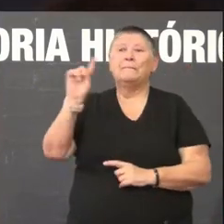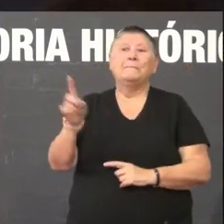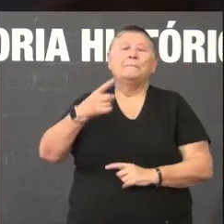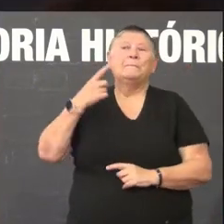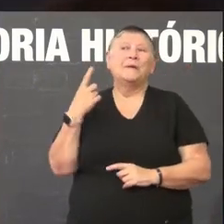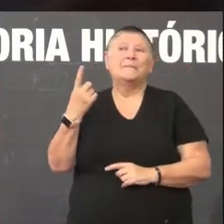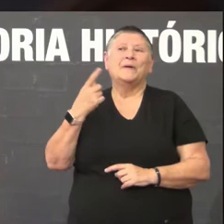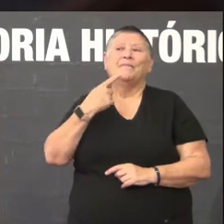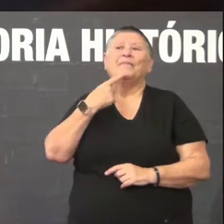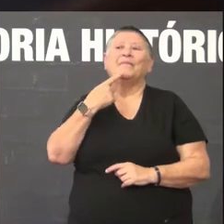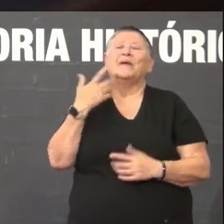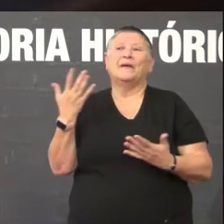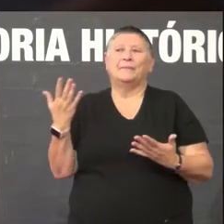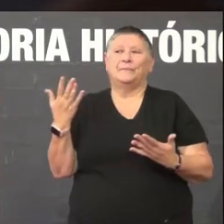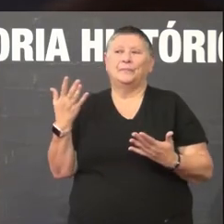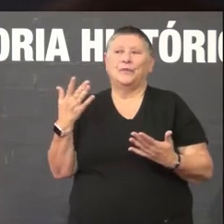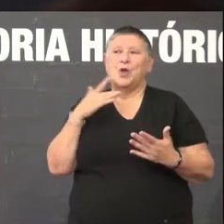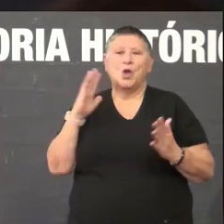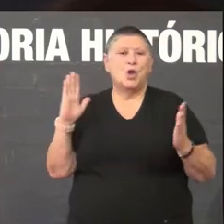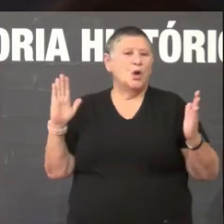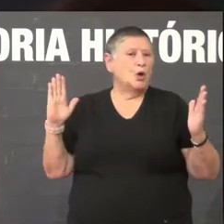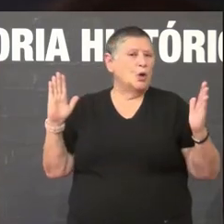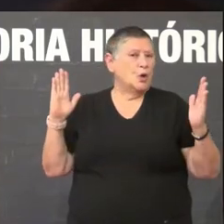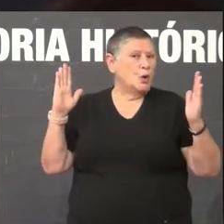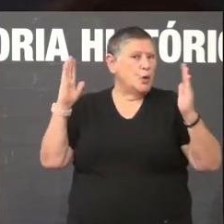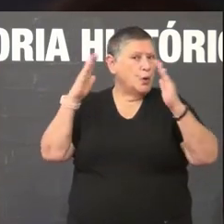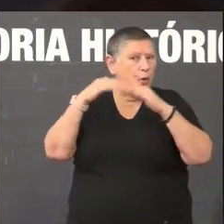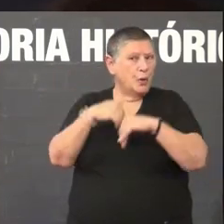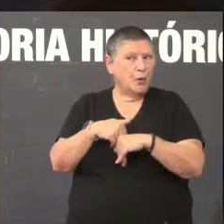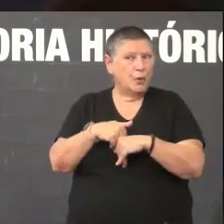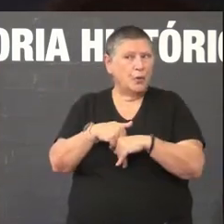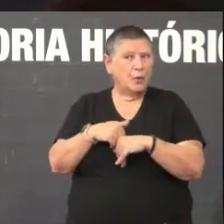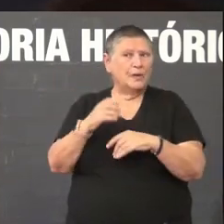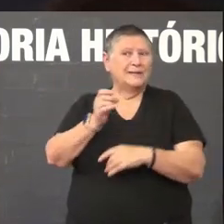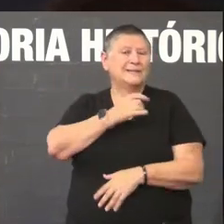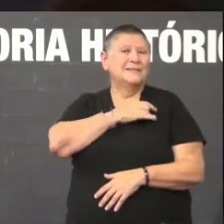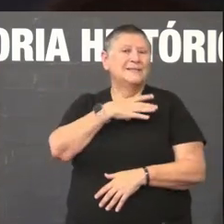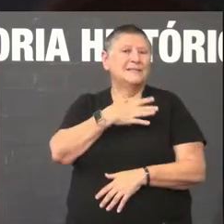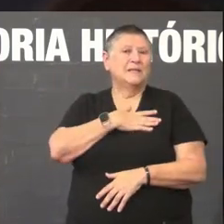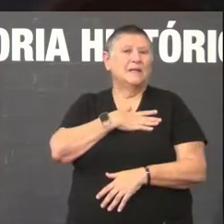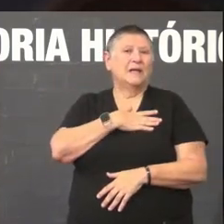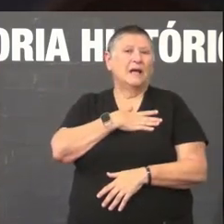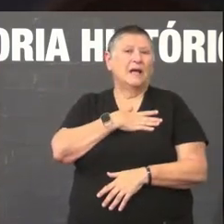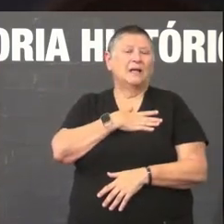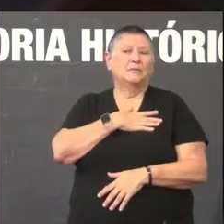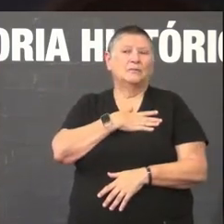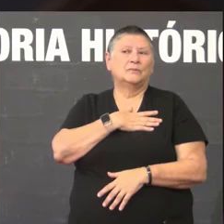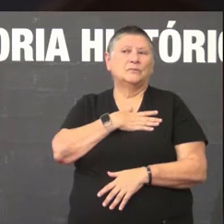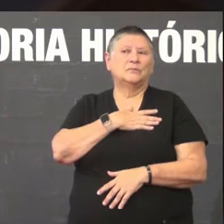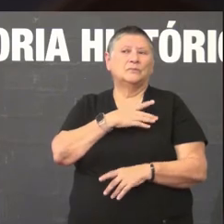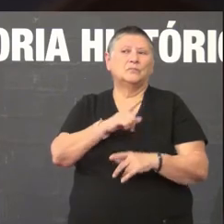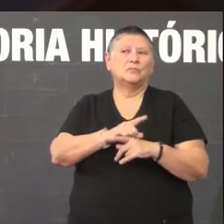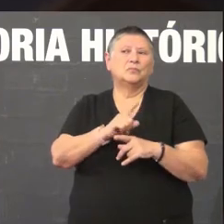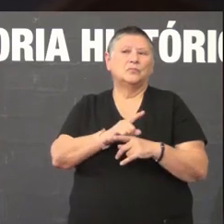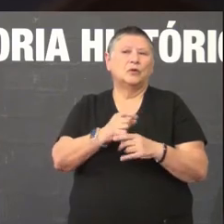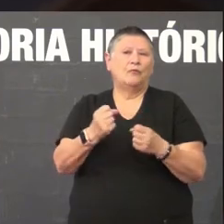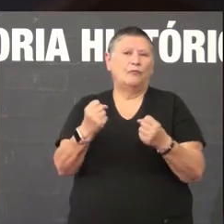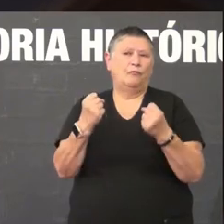existen aquelas, ou prácticamente non existen aqueles sindicatos que foran tan